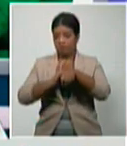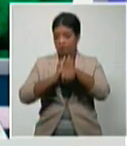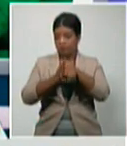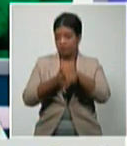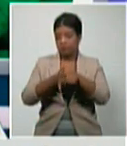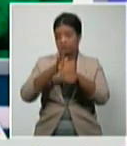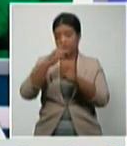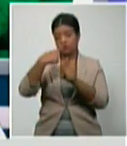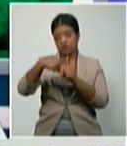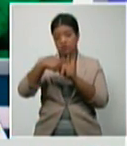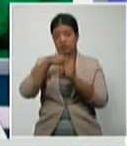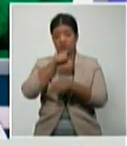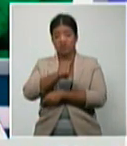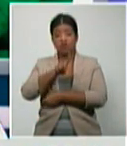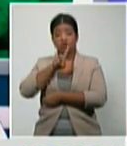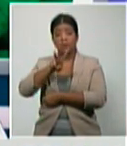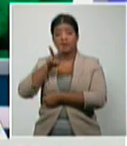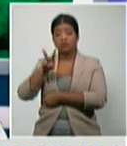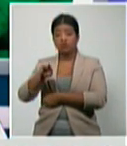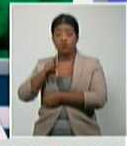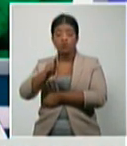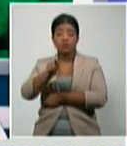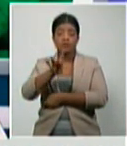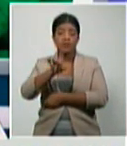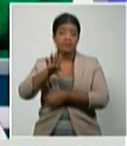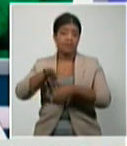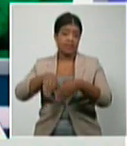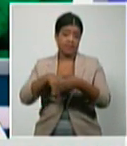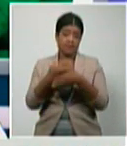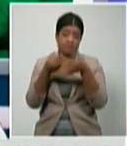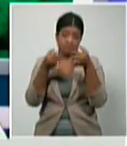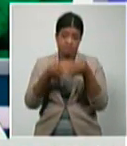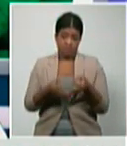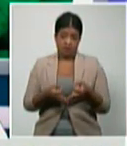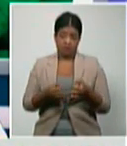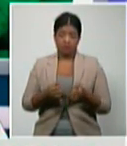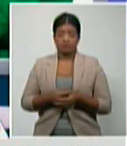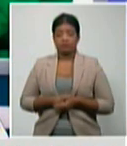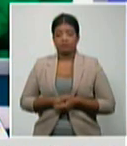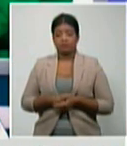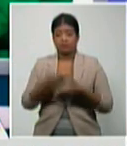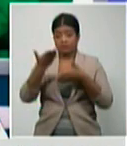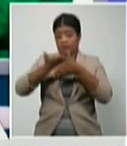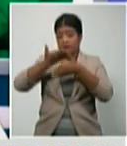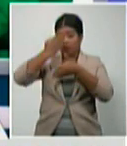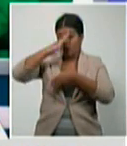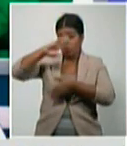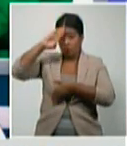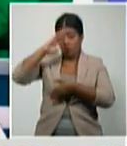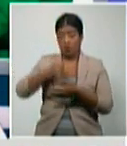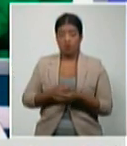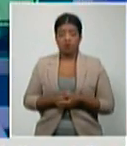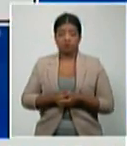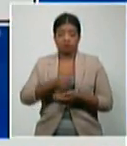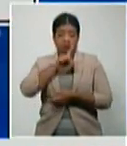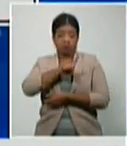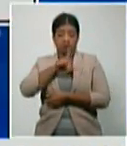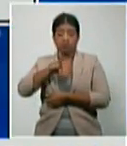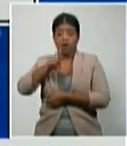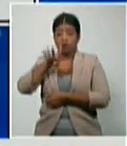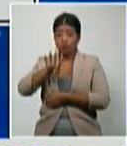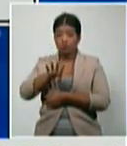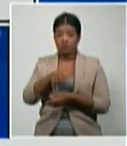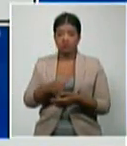en los últimos 15 días. Esto es en números absolutos. Santiago de Cuba, 114.